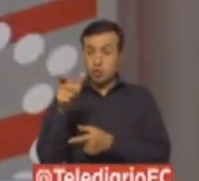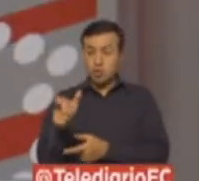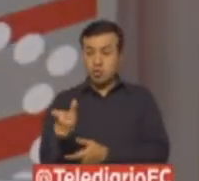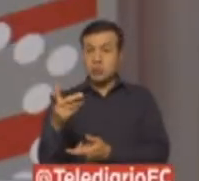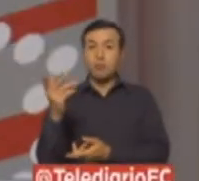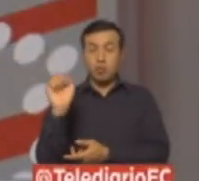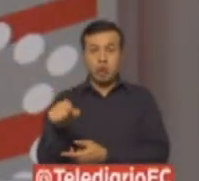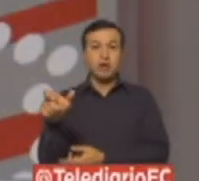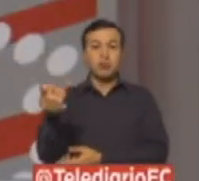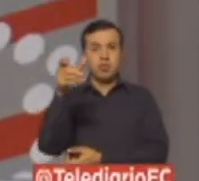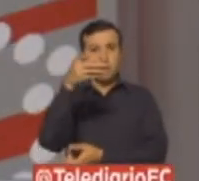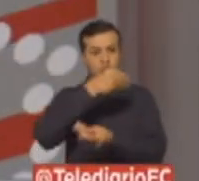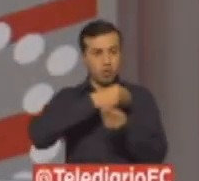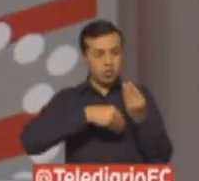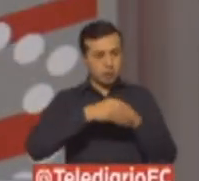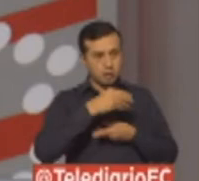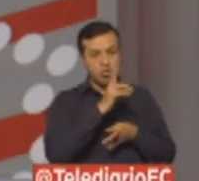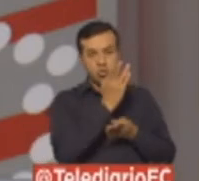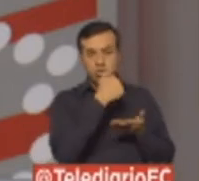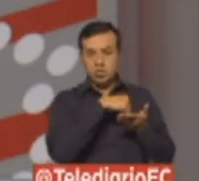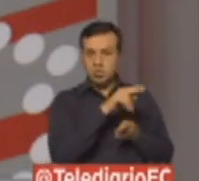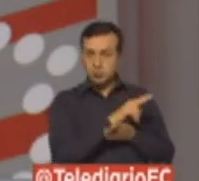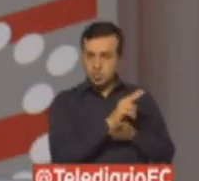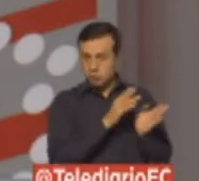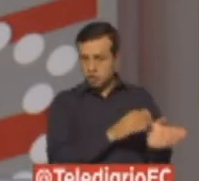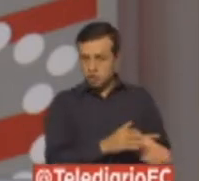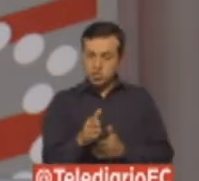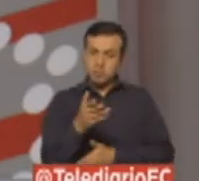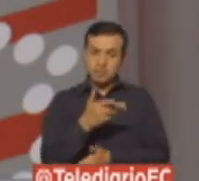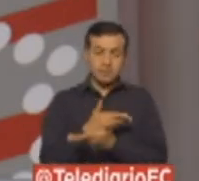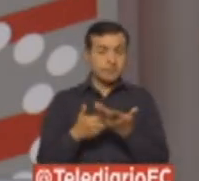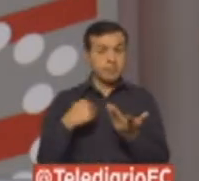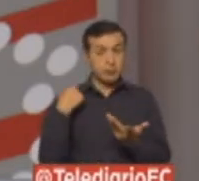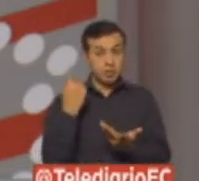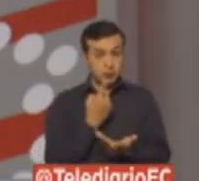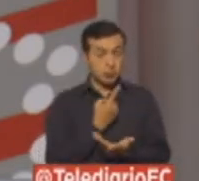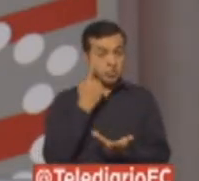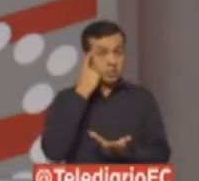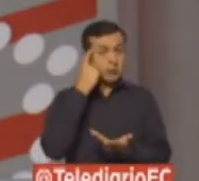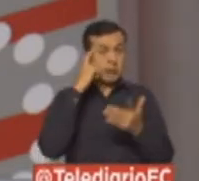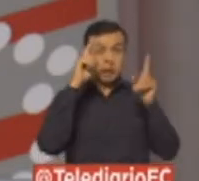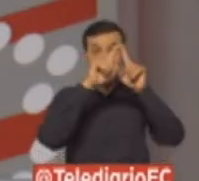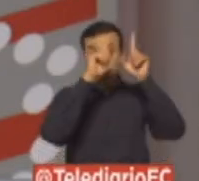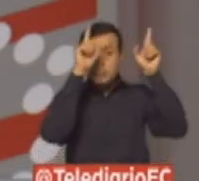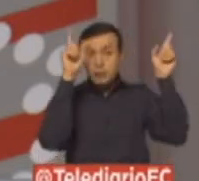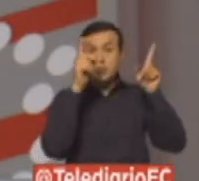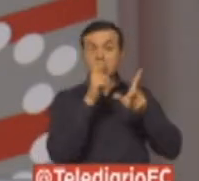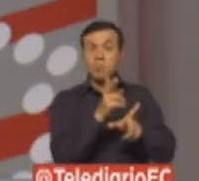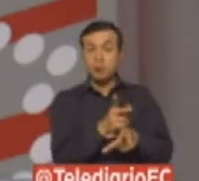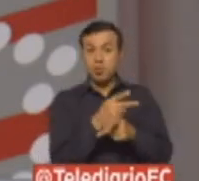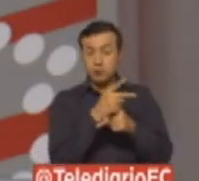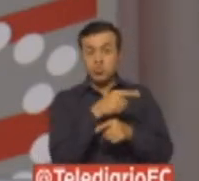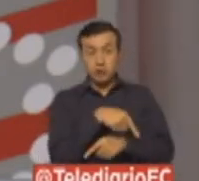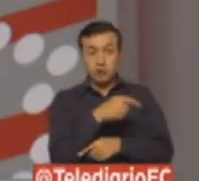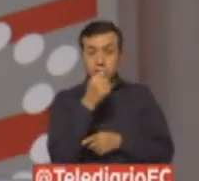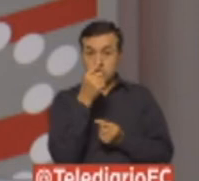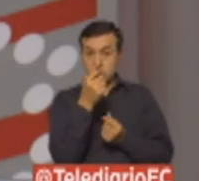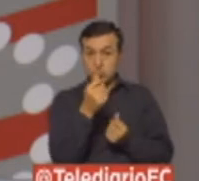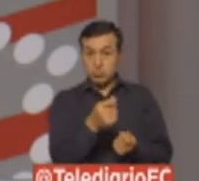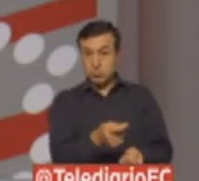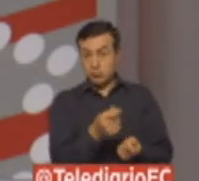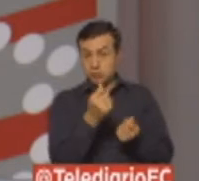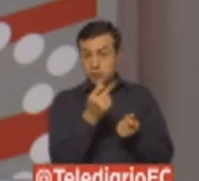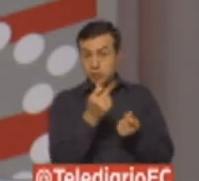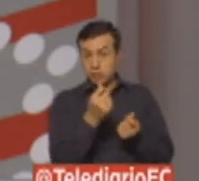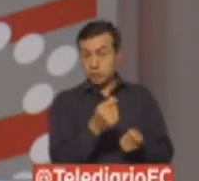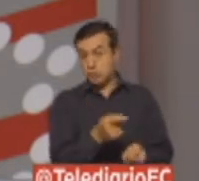materia ambiental y sostenibilidad a nivel global entonces si nosotros si el sector productivo hace una inversión importante